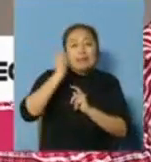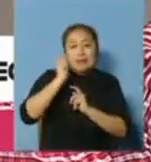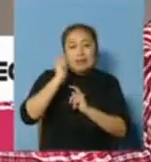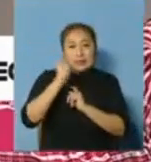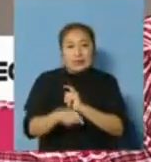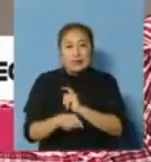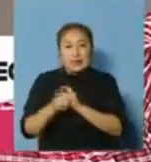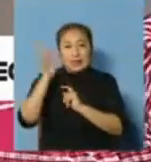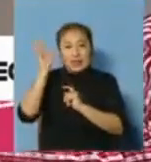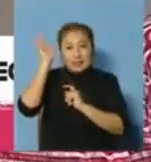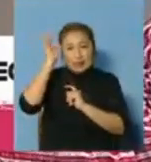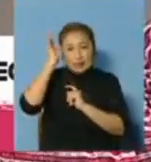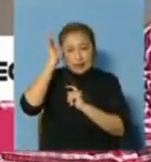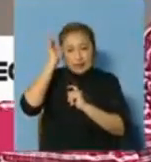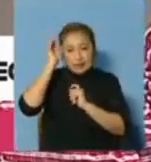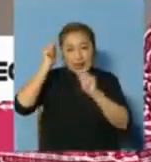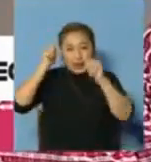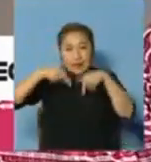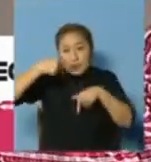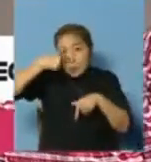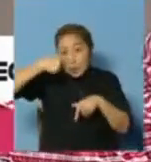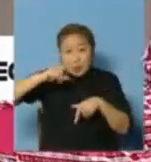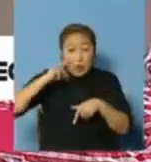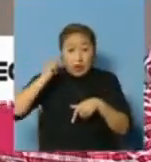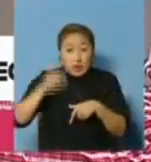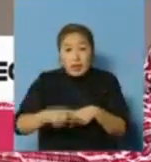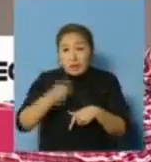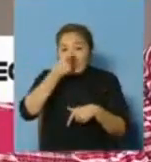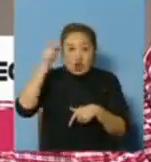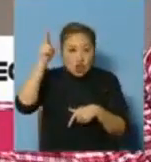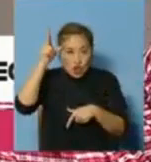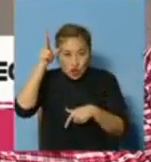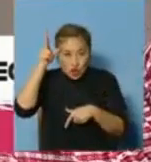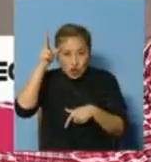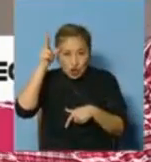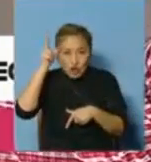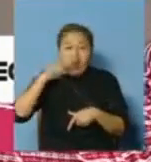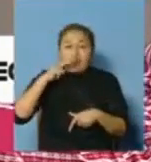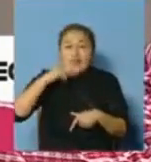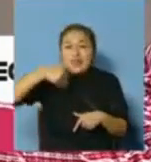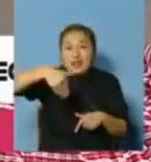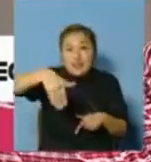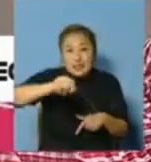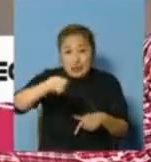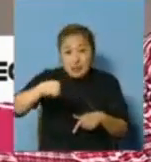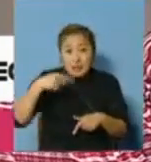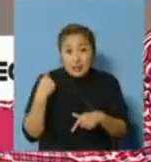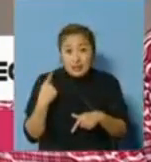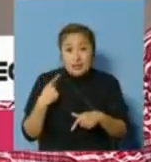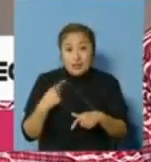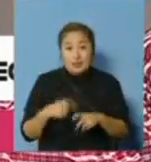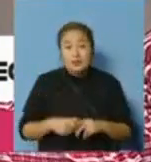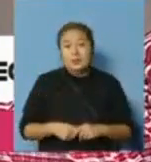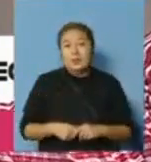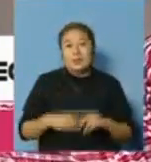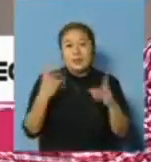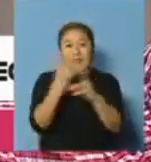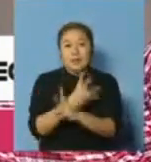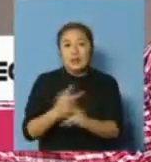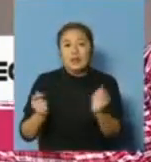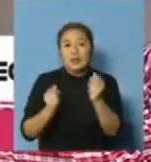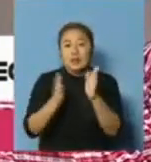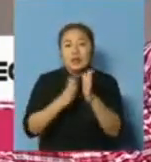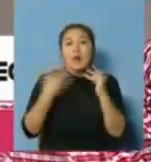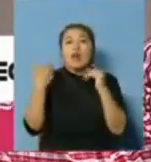el 30 de este mes que en realidad va a ser el 28 porque el viernes al 28 finalice el